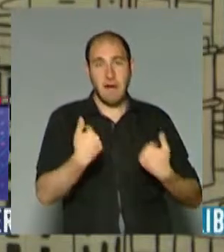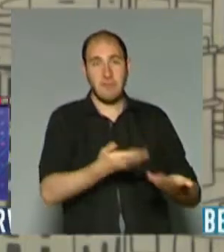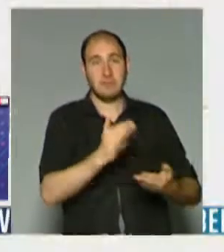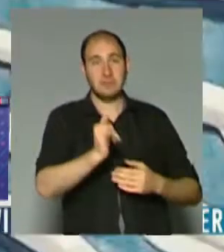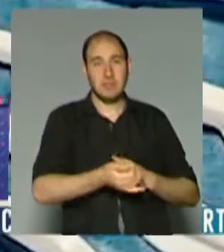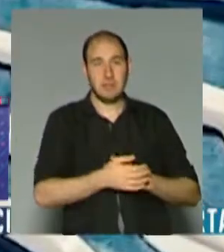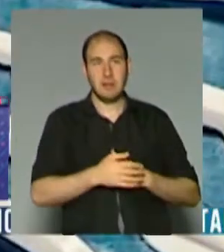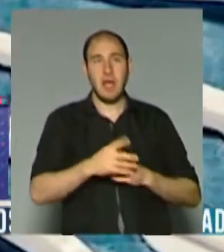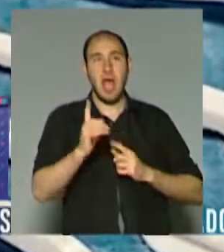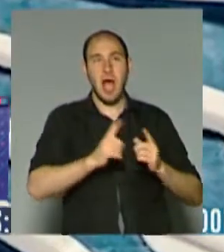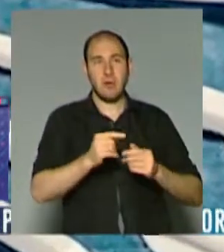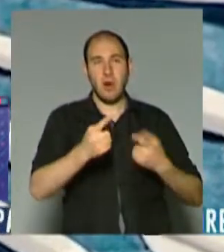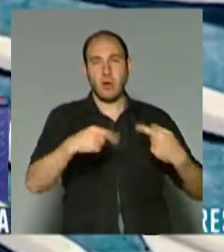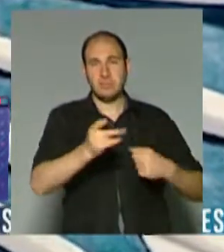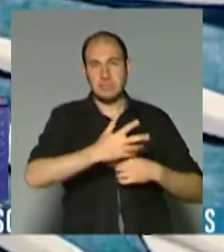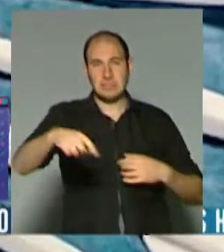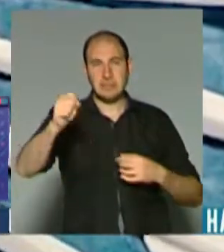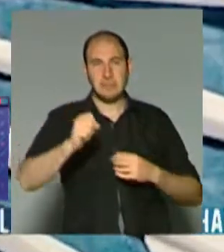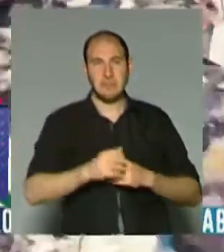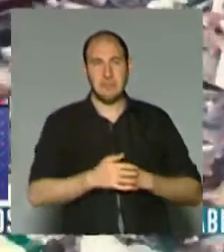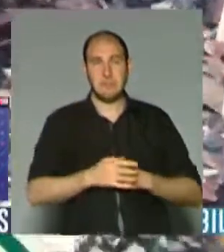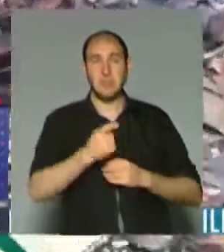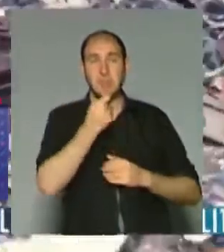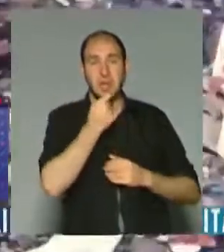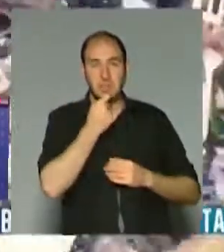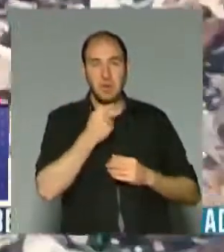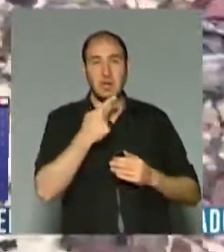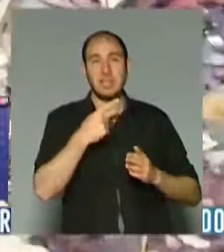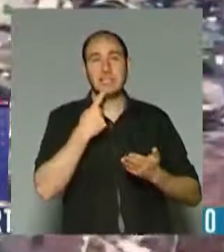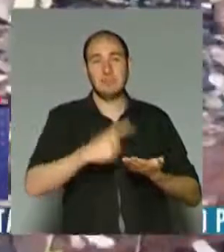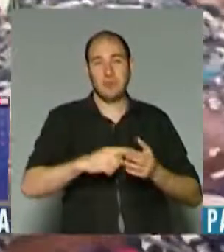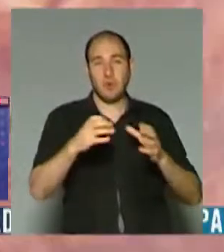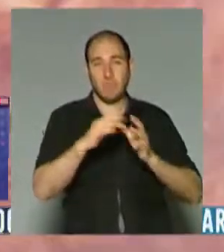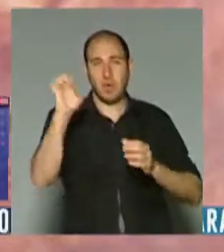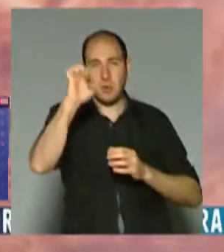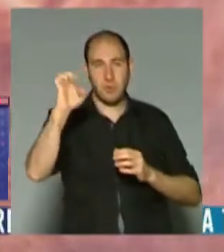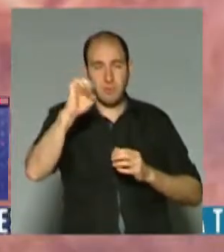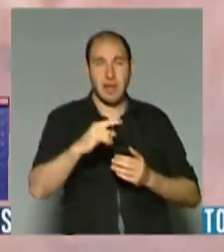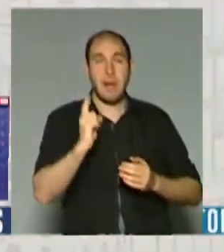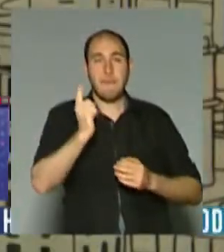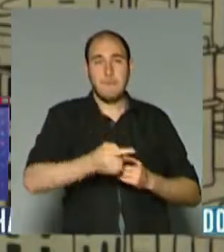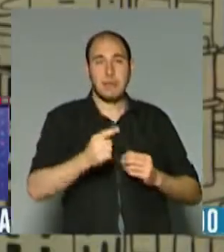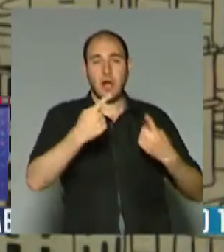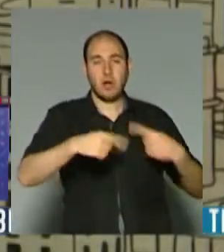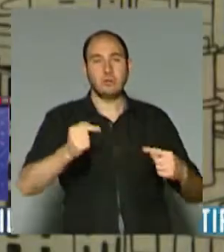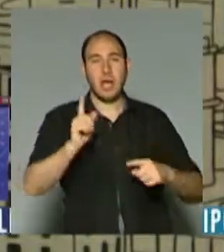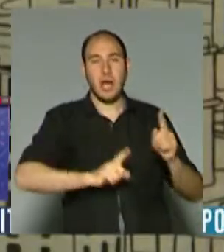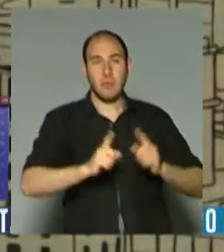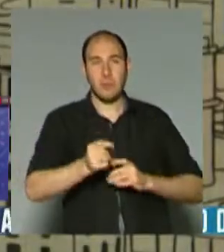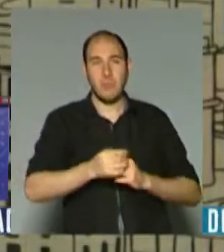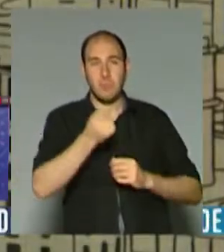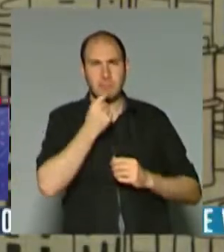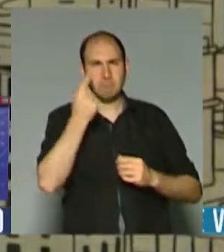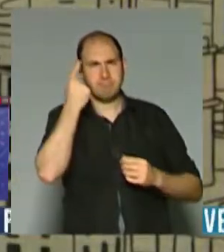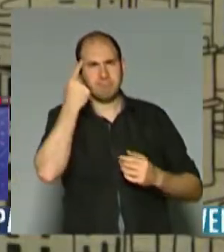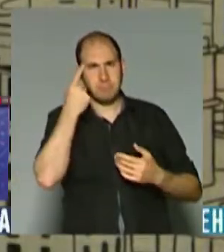beneficiosas para trasladar ciertos productos. En el caso de la resolución de la Comunidad Europea, establece ciertos productos que realmente, si uno los